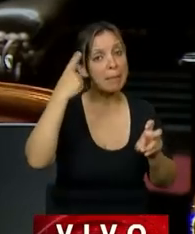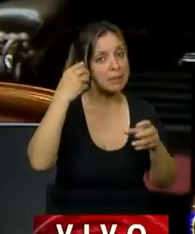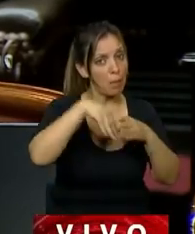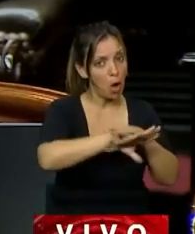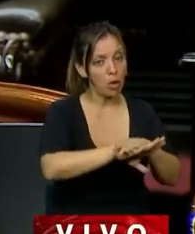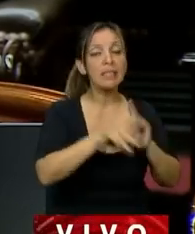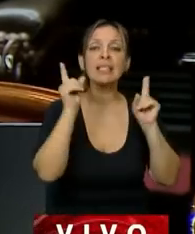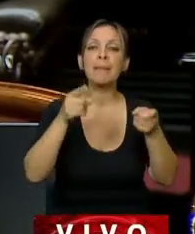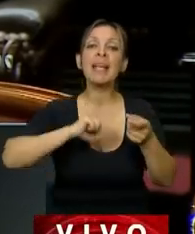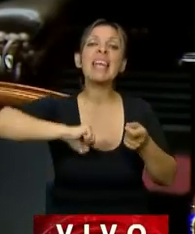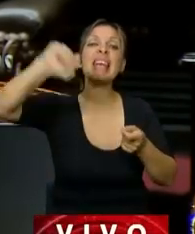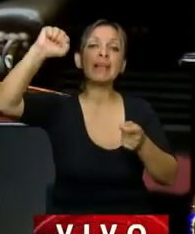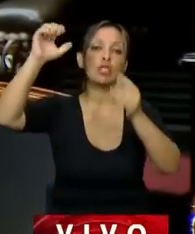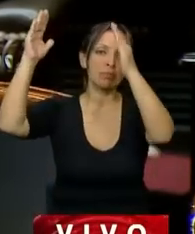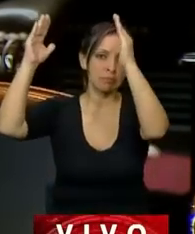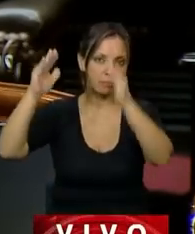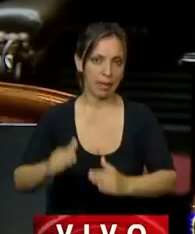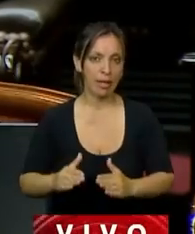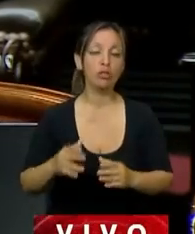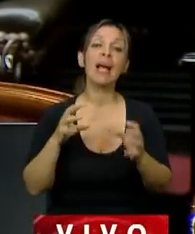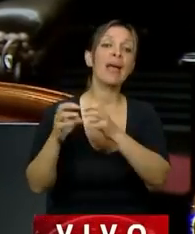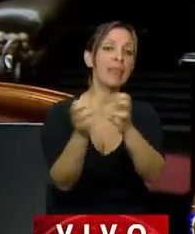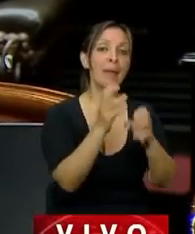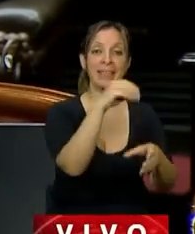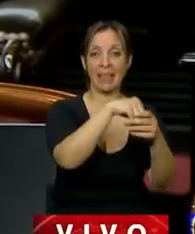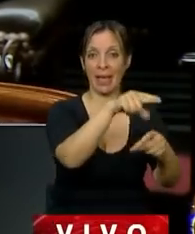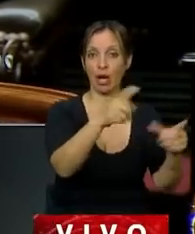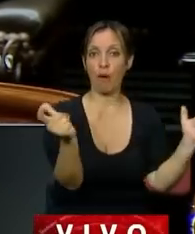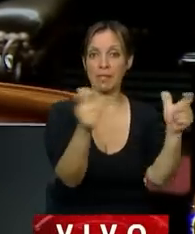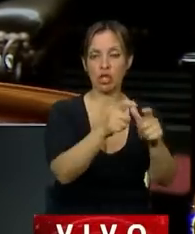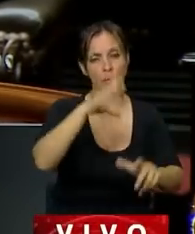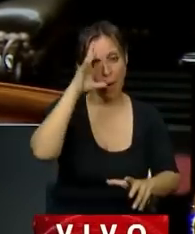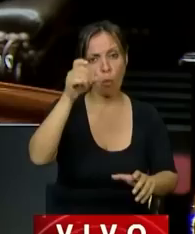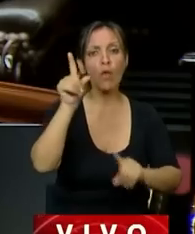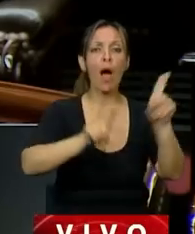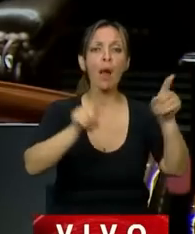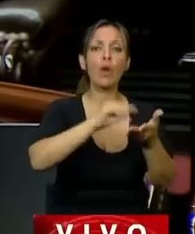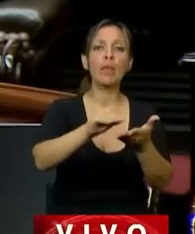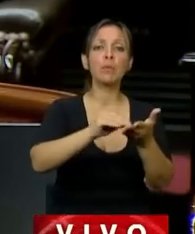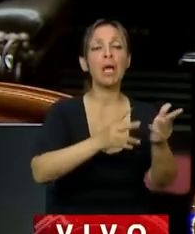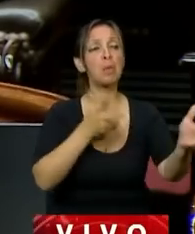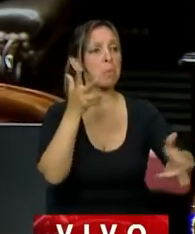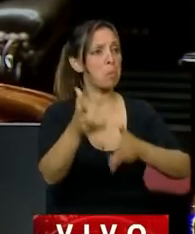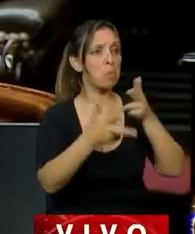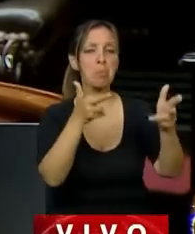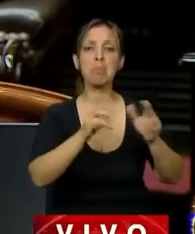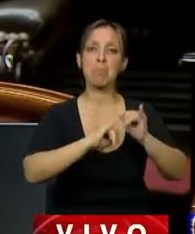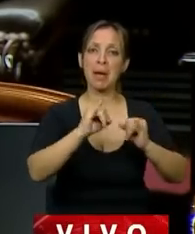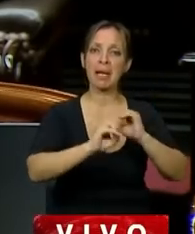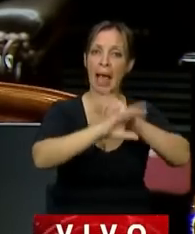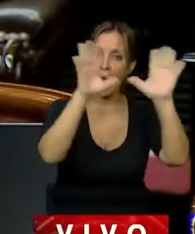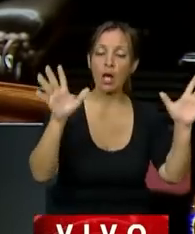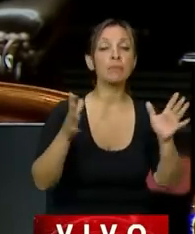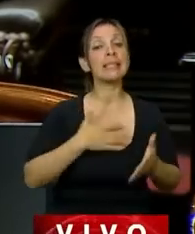la desinflación. Yo, en el debate en la comisión, hubo diputados que lo dieron con mucha solvencia. Lamentablemente,